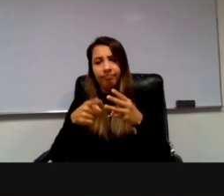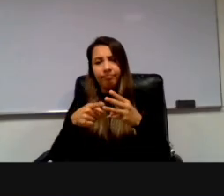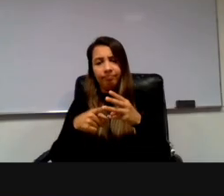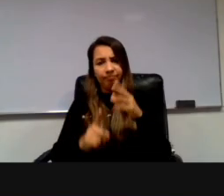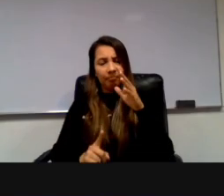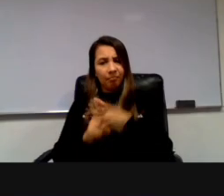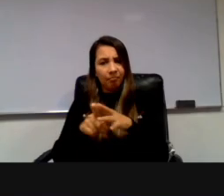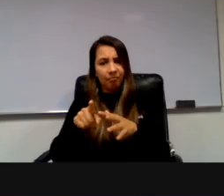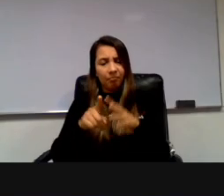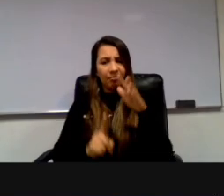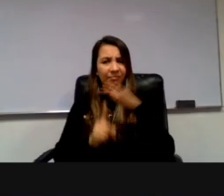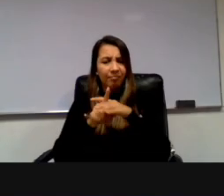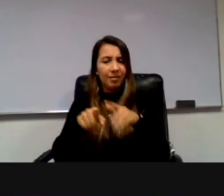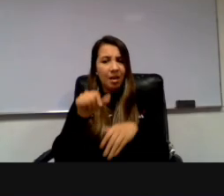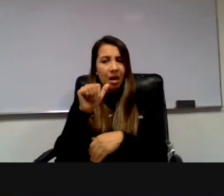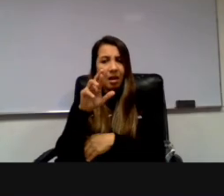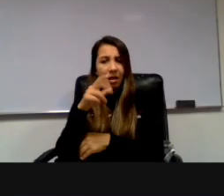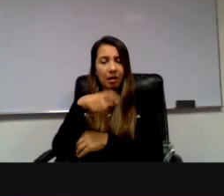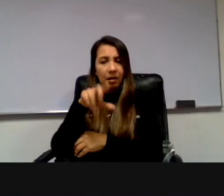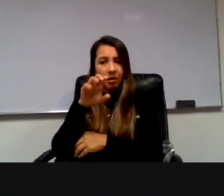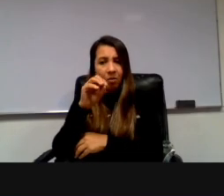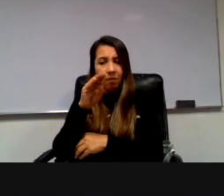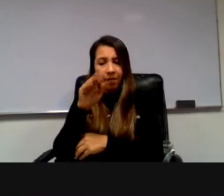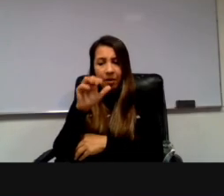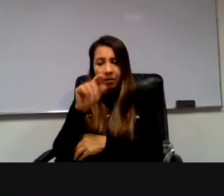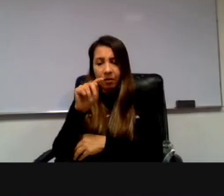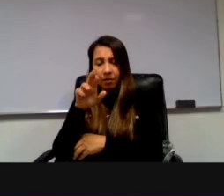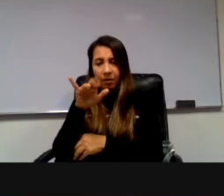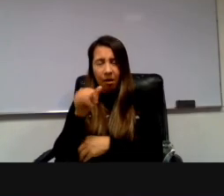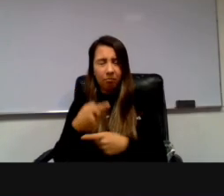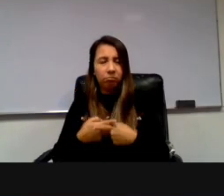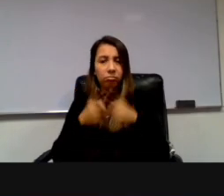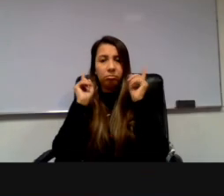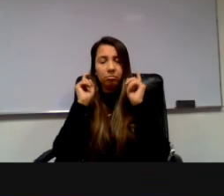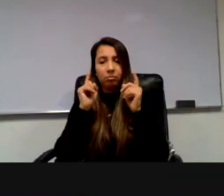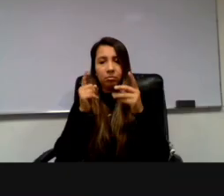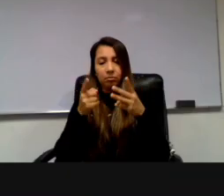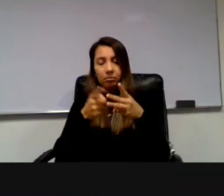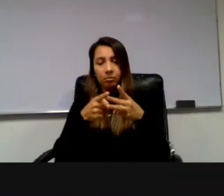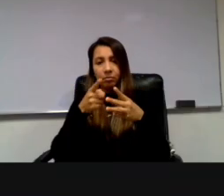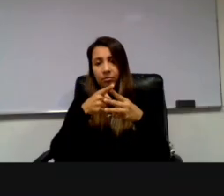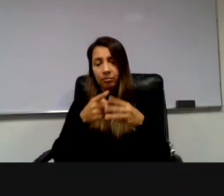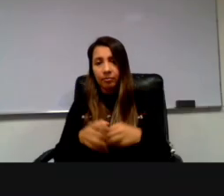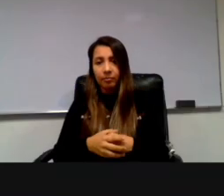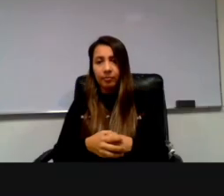un grupo evolutivamente distinto al de las bacterias y al de los eucariontes. Bueno,